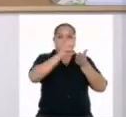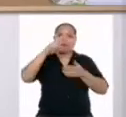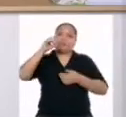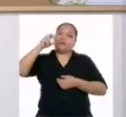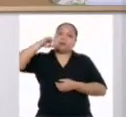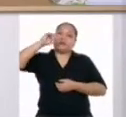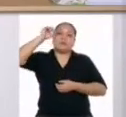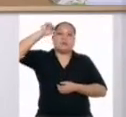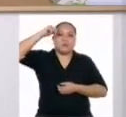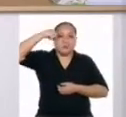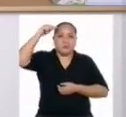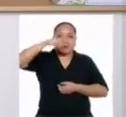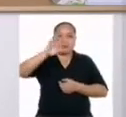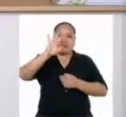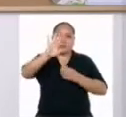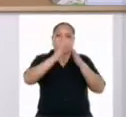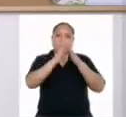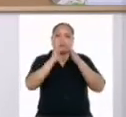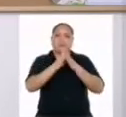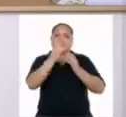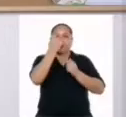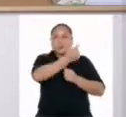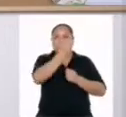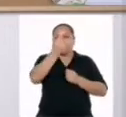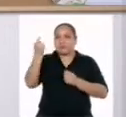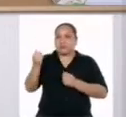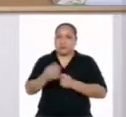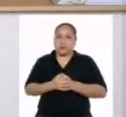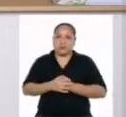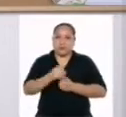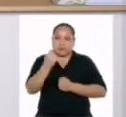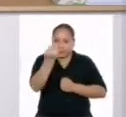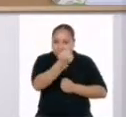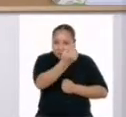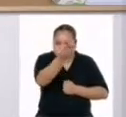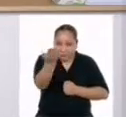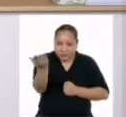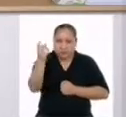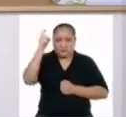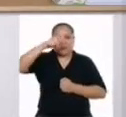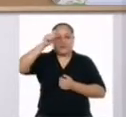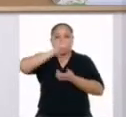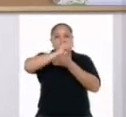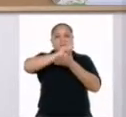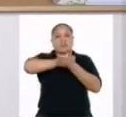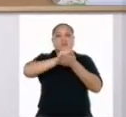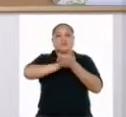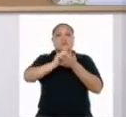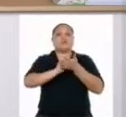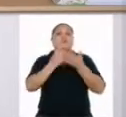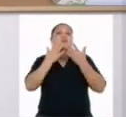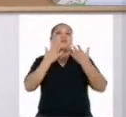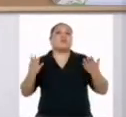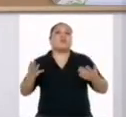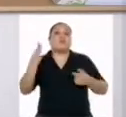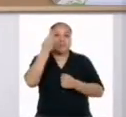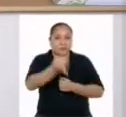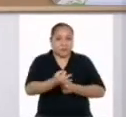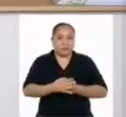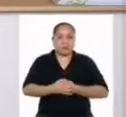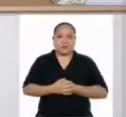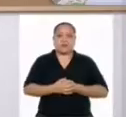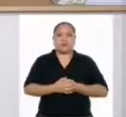crónica. Recuerden en casa que cada una y uno de ustedes debe escribir sobre acontecimientos